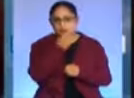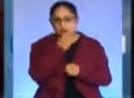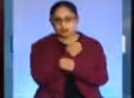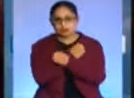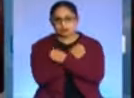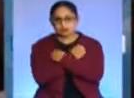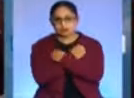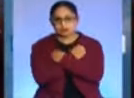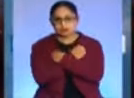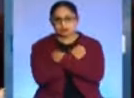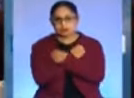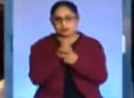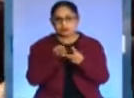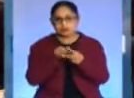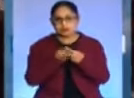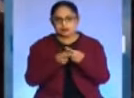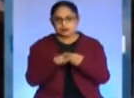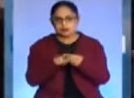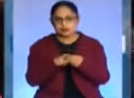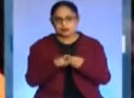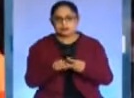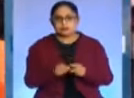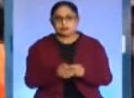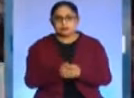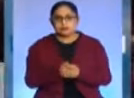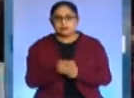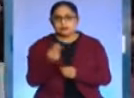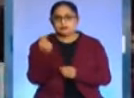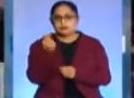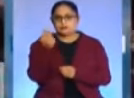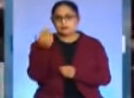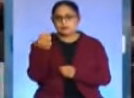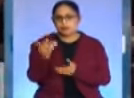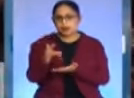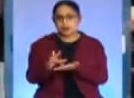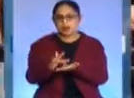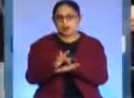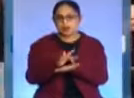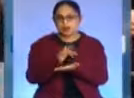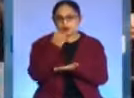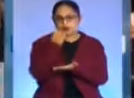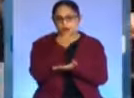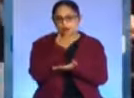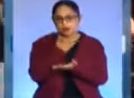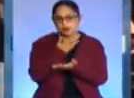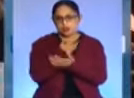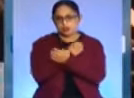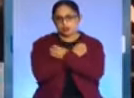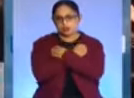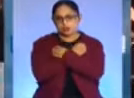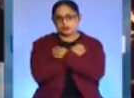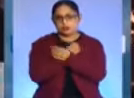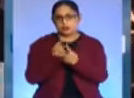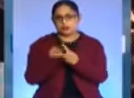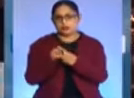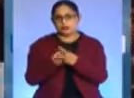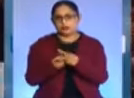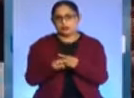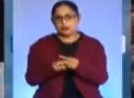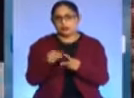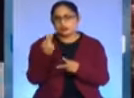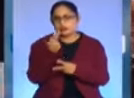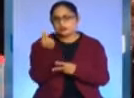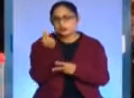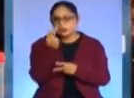que estamos pidiendo es que nos apoyen para la educación inicial. Realmente hemos visto la necesidad de los